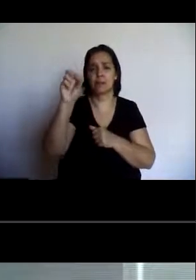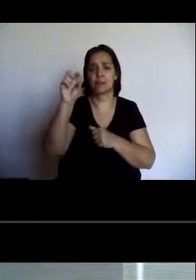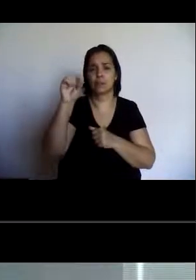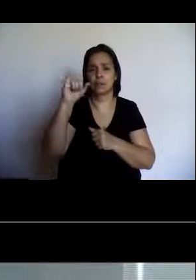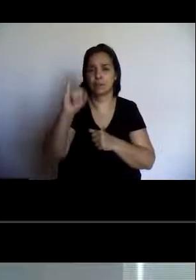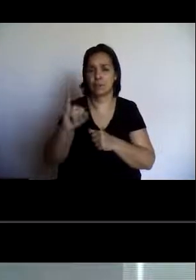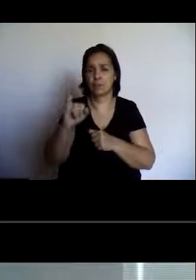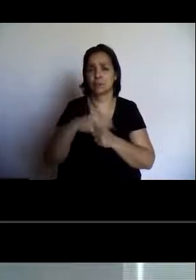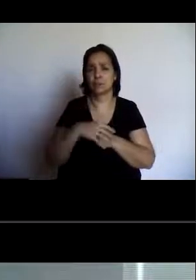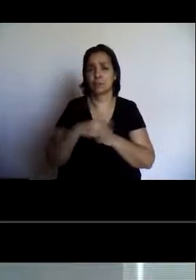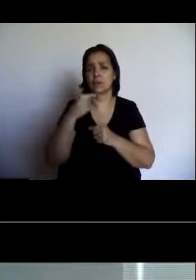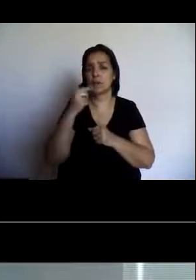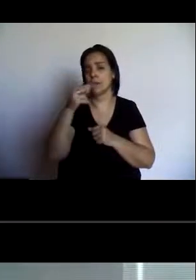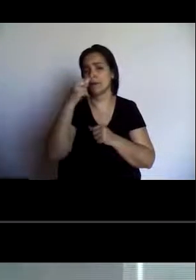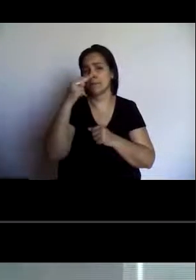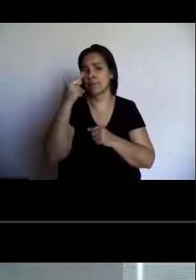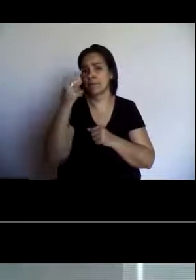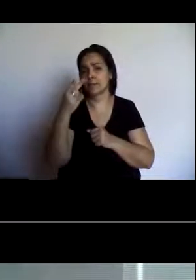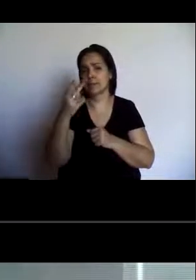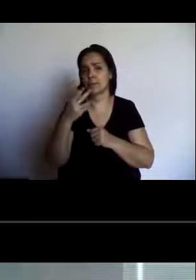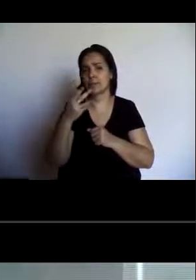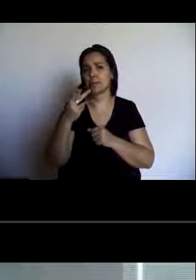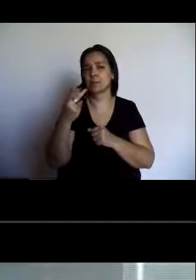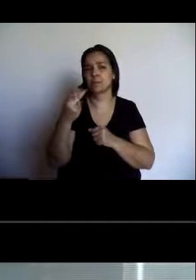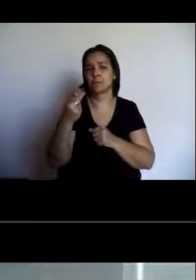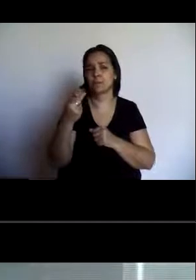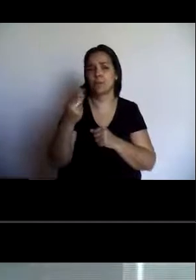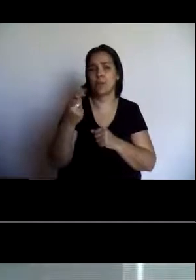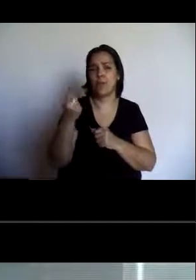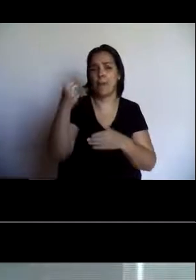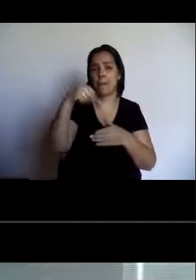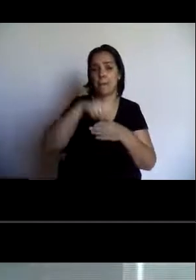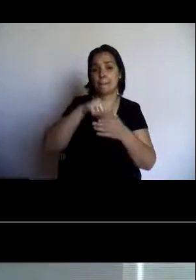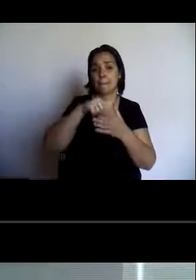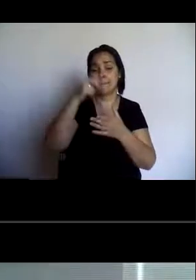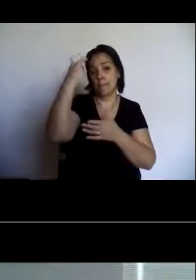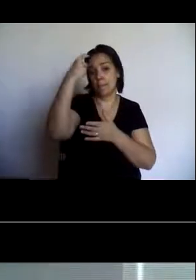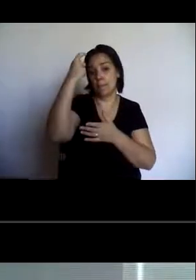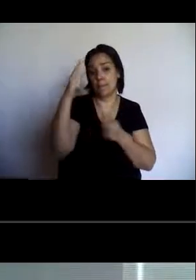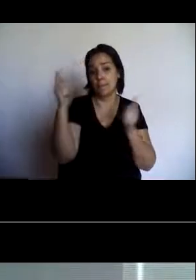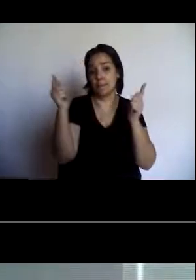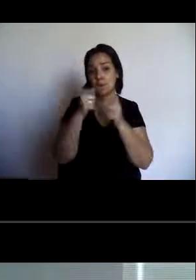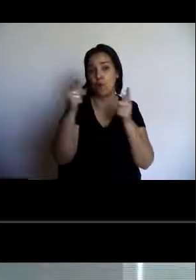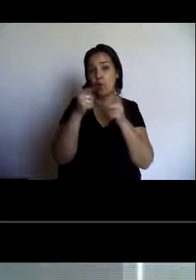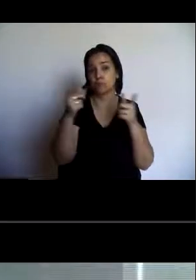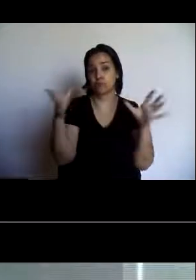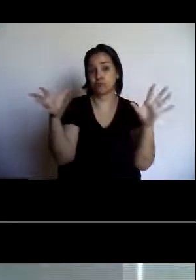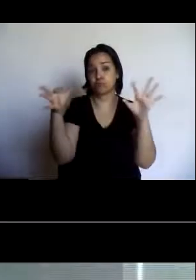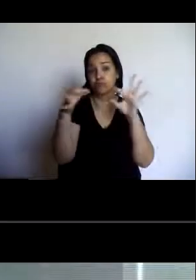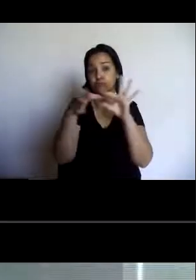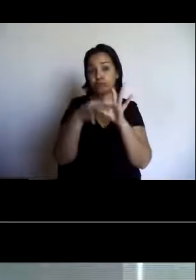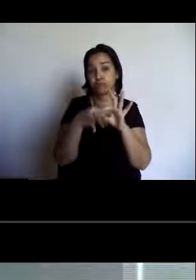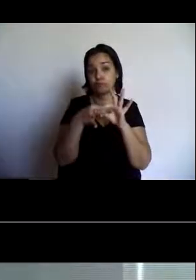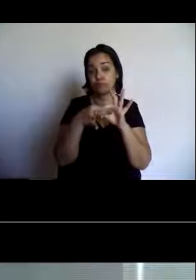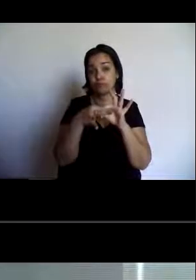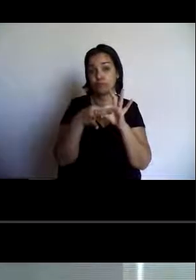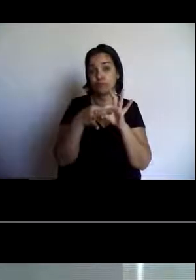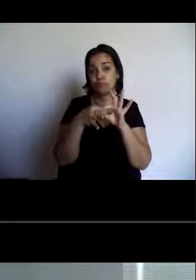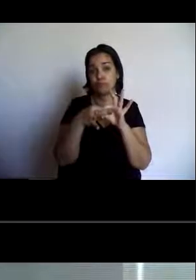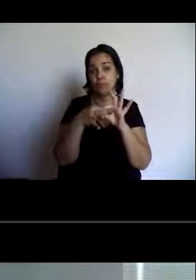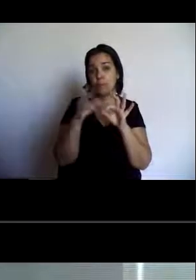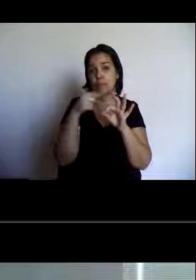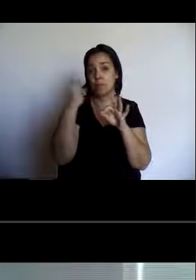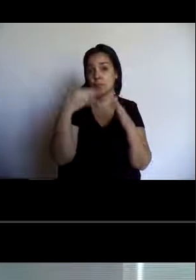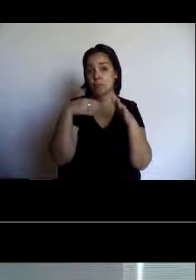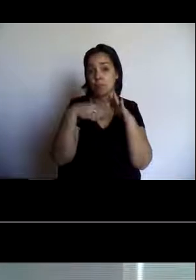bastante interesante el que determinados municipios pequeños puedan unirse o puedan asociarse para acceder a